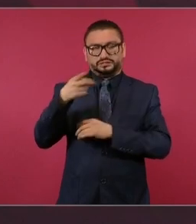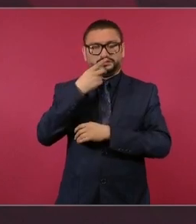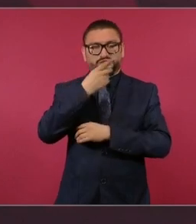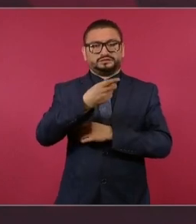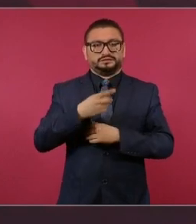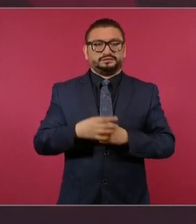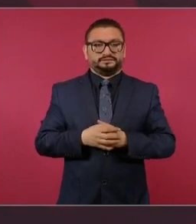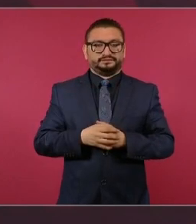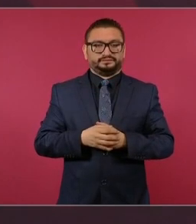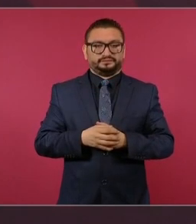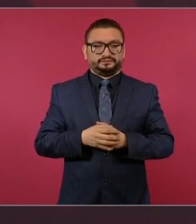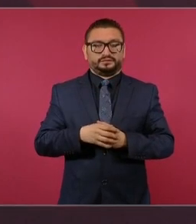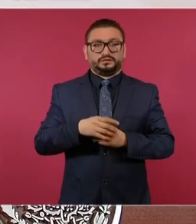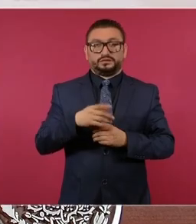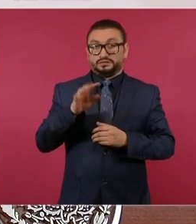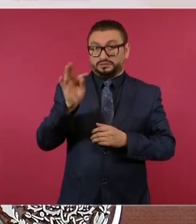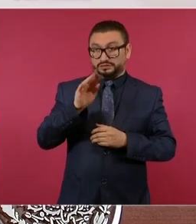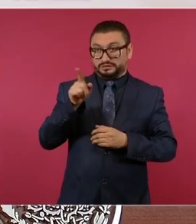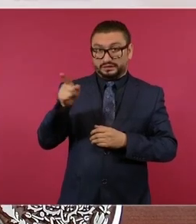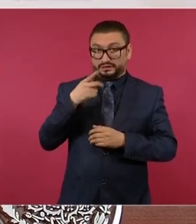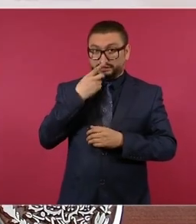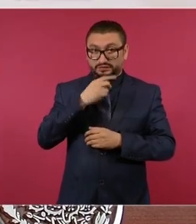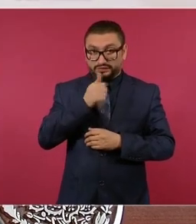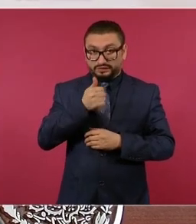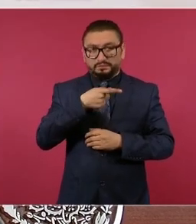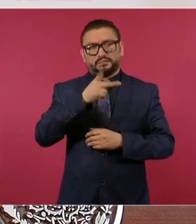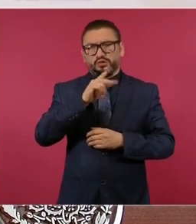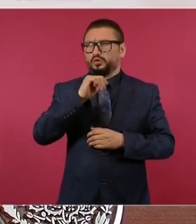o si no lo decía, a él se lo atribuyen,